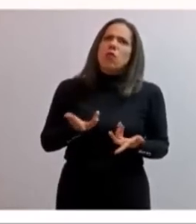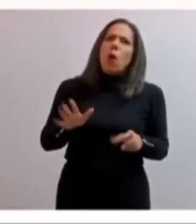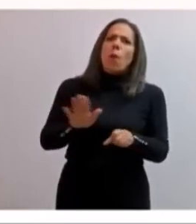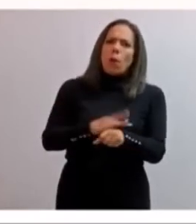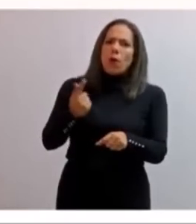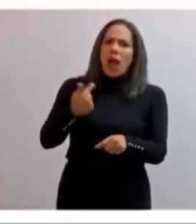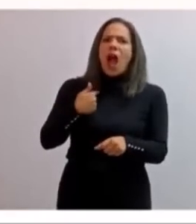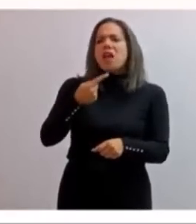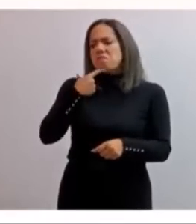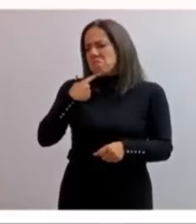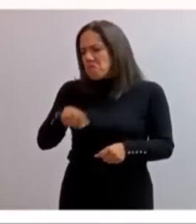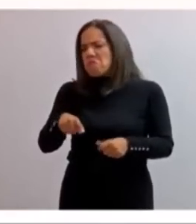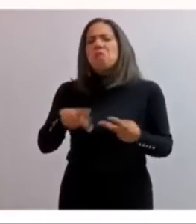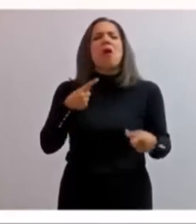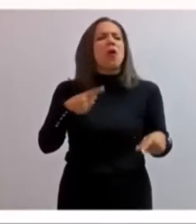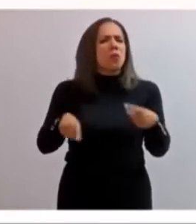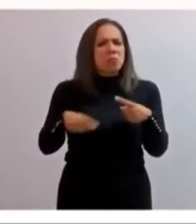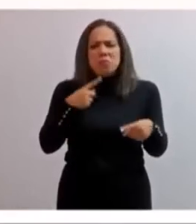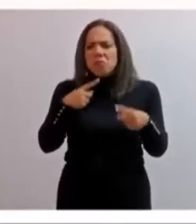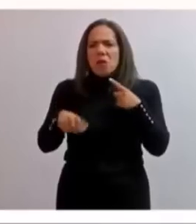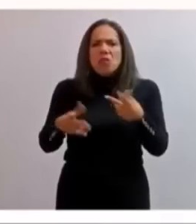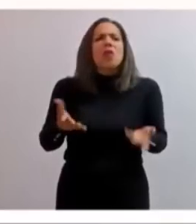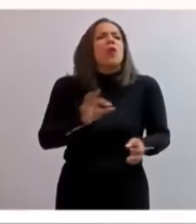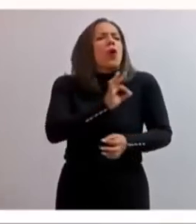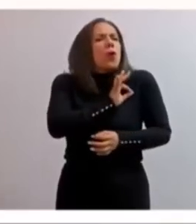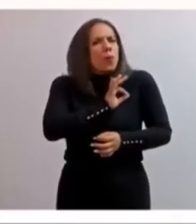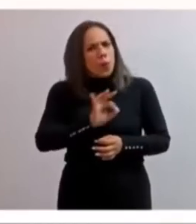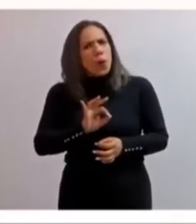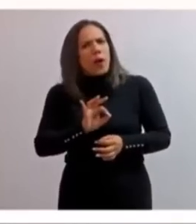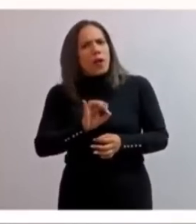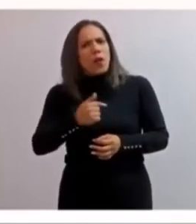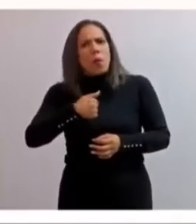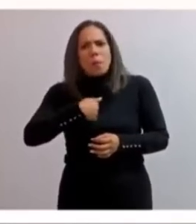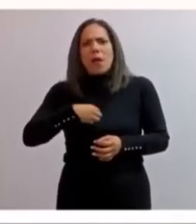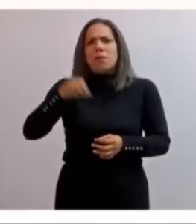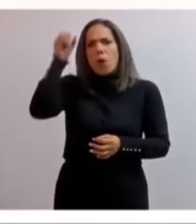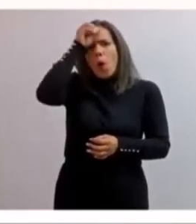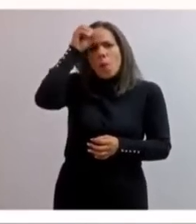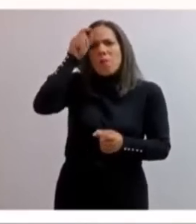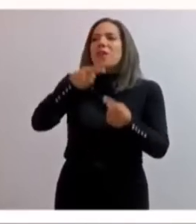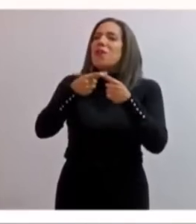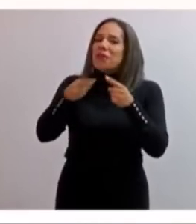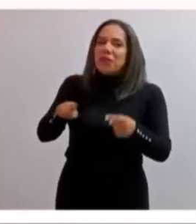con otro, yo puedo intercambiar, yo puedo tener un punto de vista.